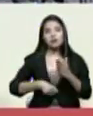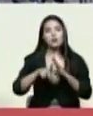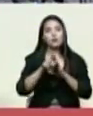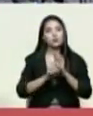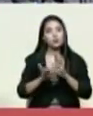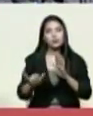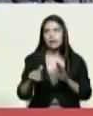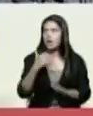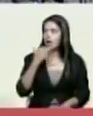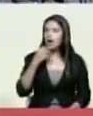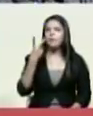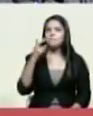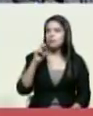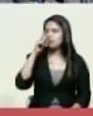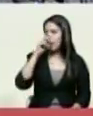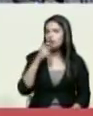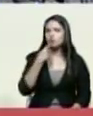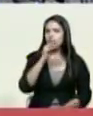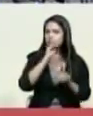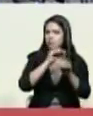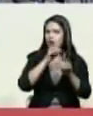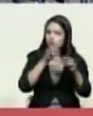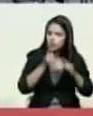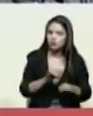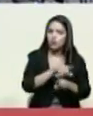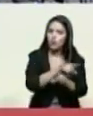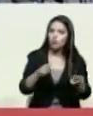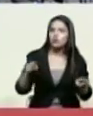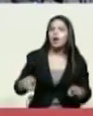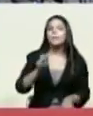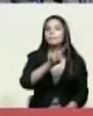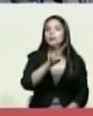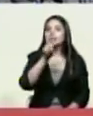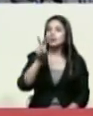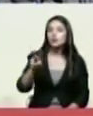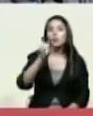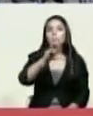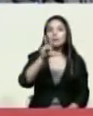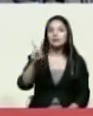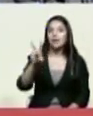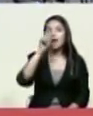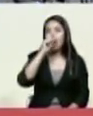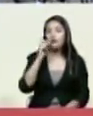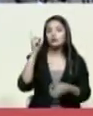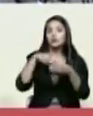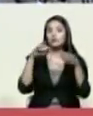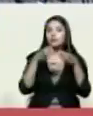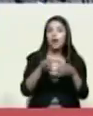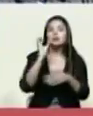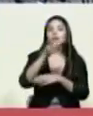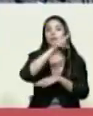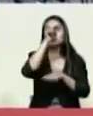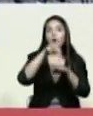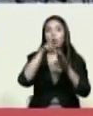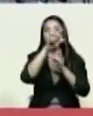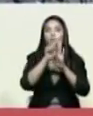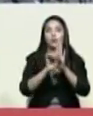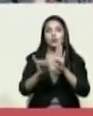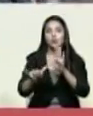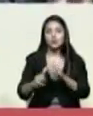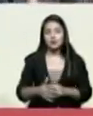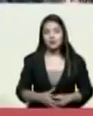Imagínense ustedes, dentro de 20 años le van a decir a sus hijos que ustedes con 22, con 23 años formaban parte de la Asamblea